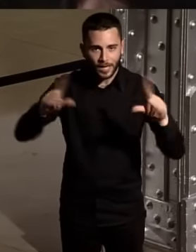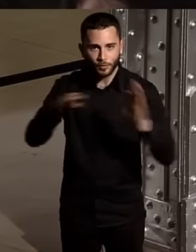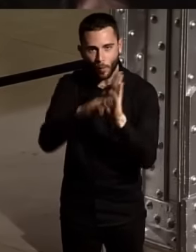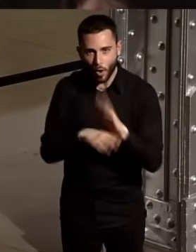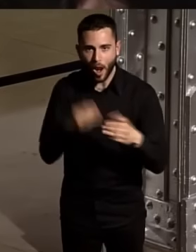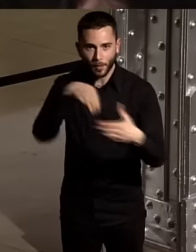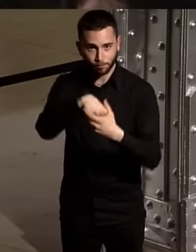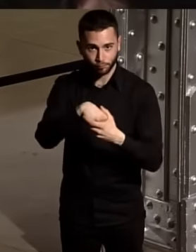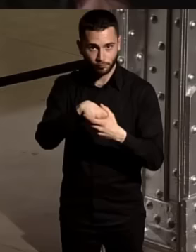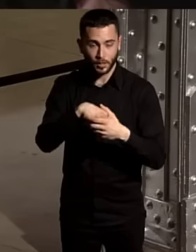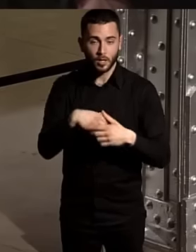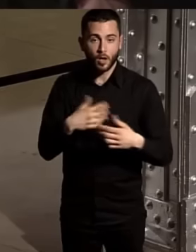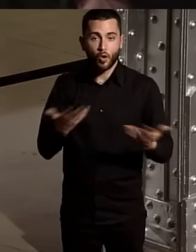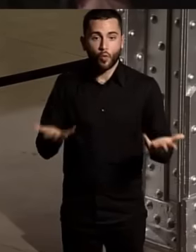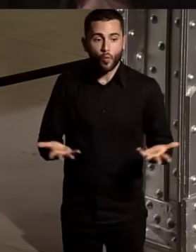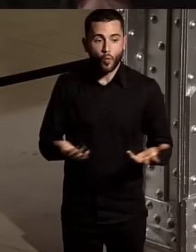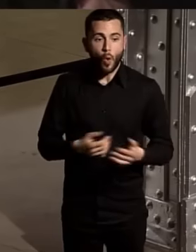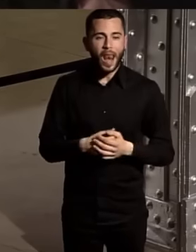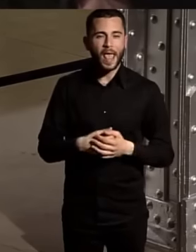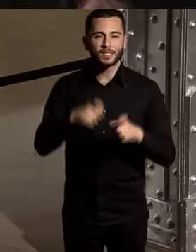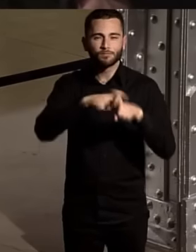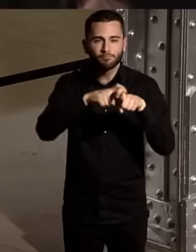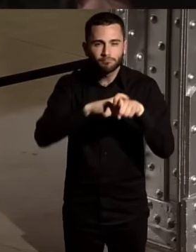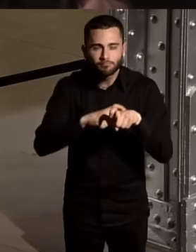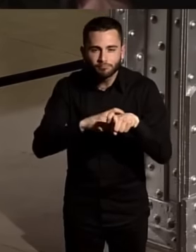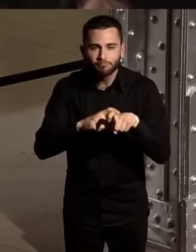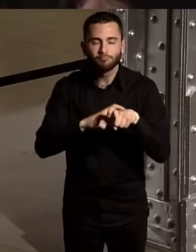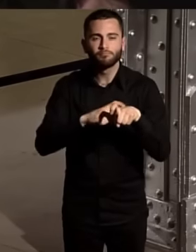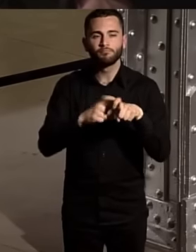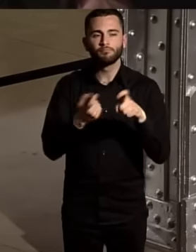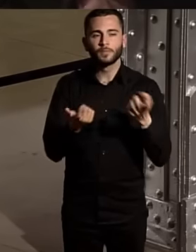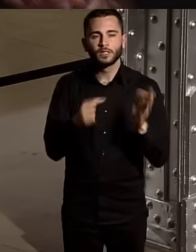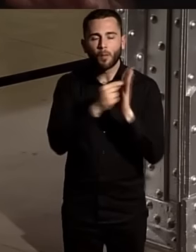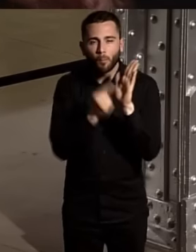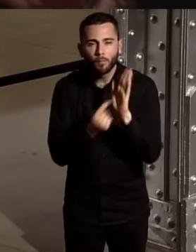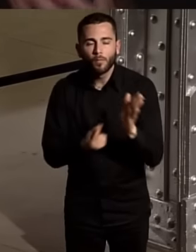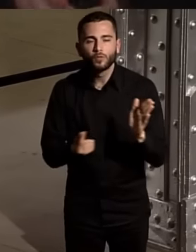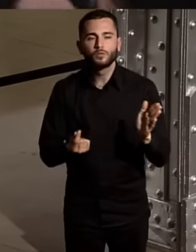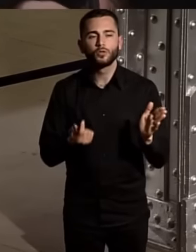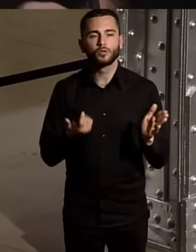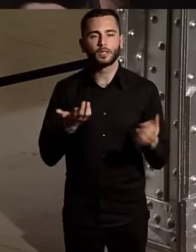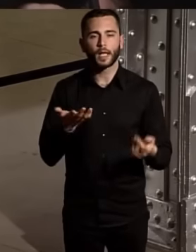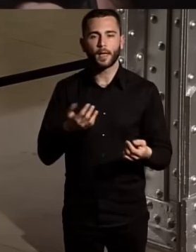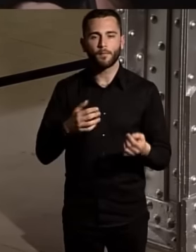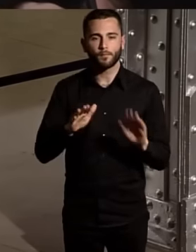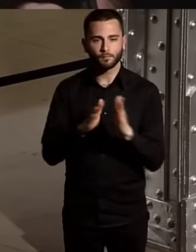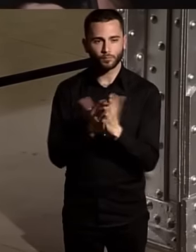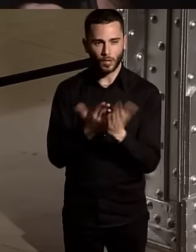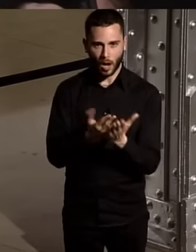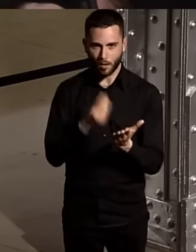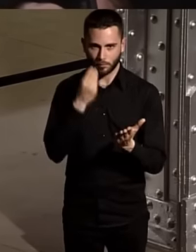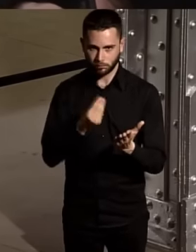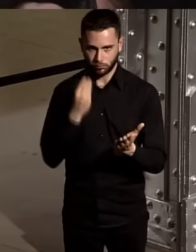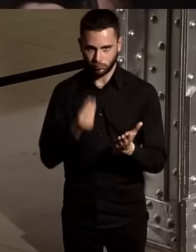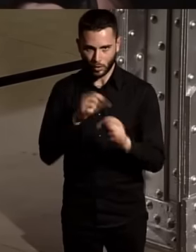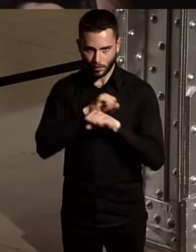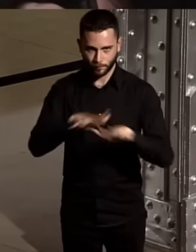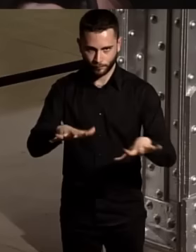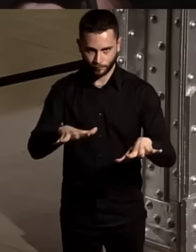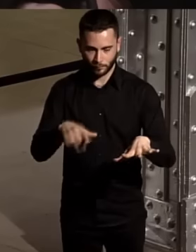que Cuáles son los grandes rasgos e o características que pueden definir a una buena obra divulgativa para que haga